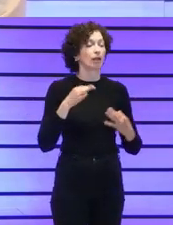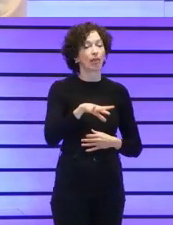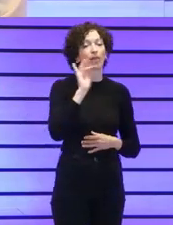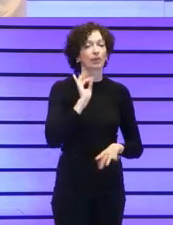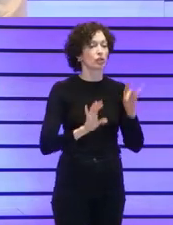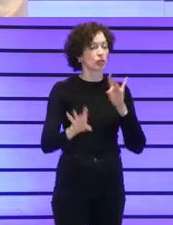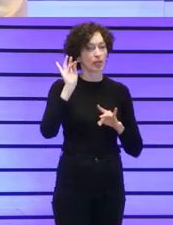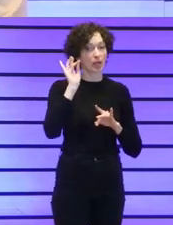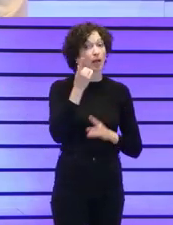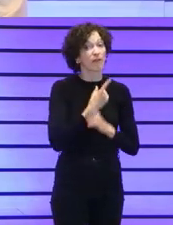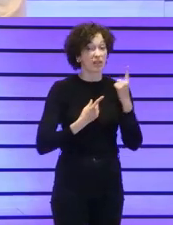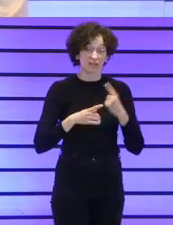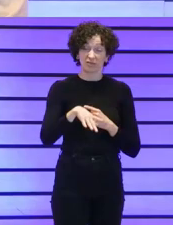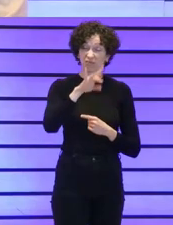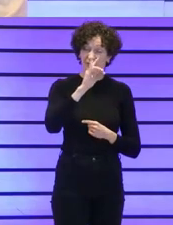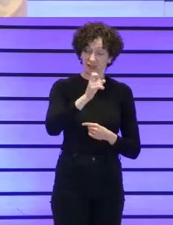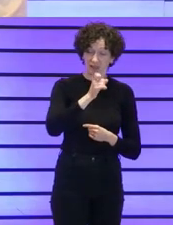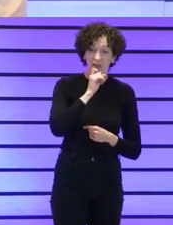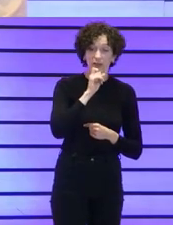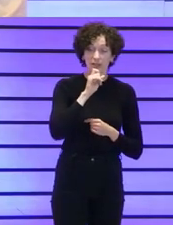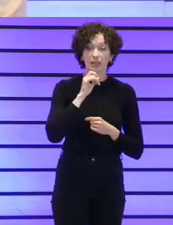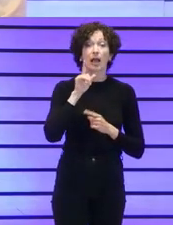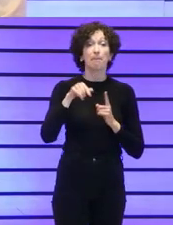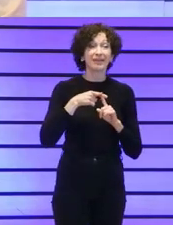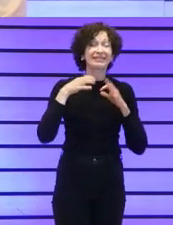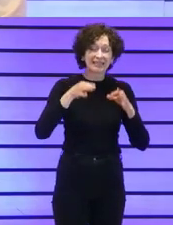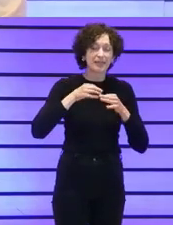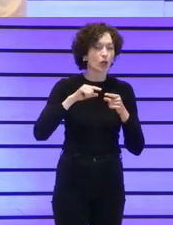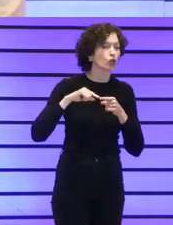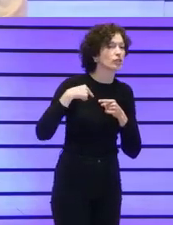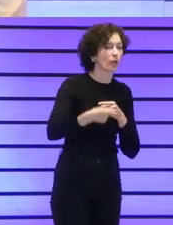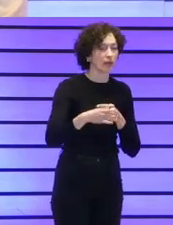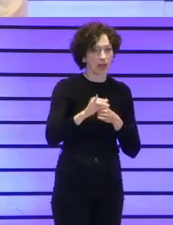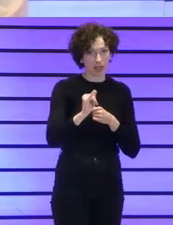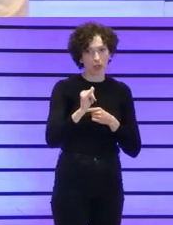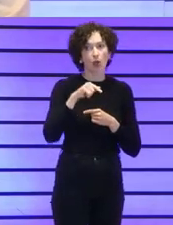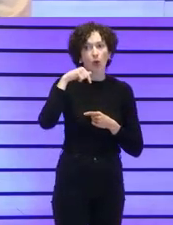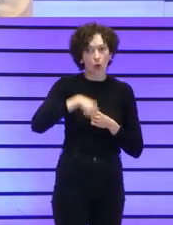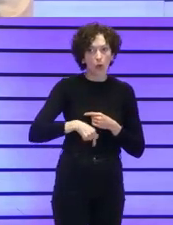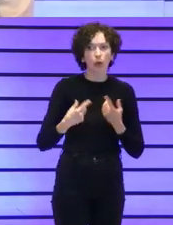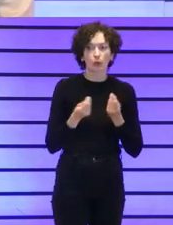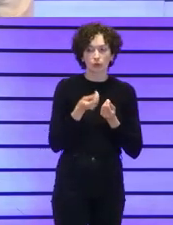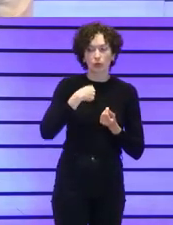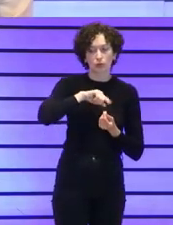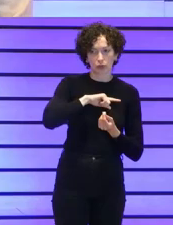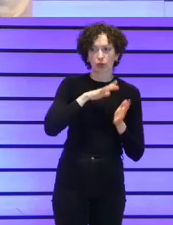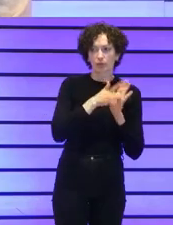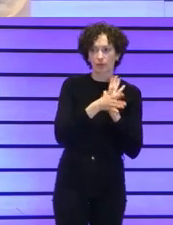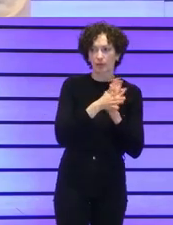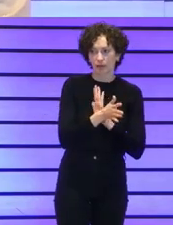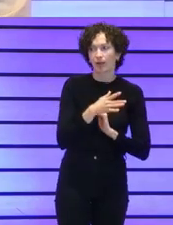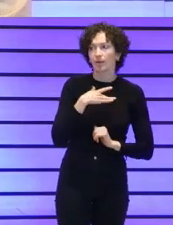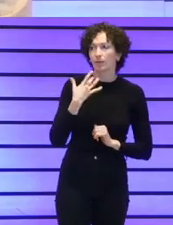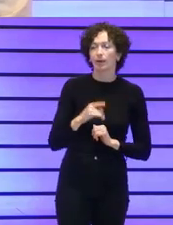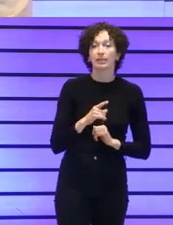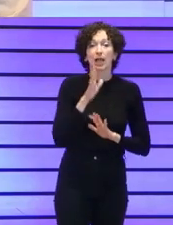muchas veces difíciles de tomar y que siempre tienen consecuencias. Hoy vas a poder desarrollar con nosotros esto, ¿no? Y hoy que realmente vivimos